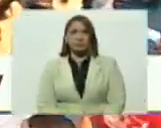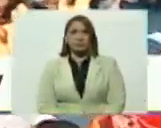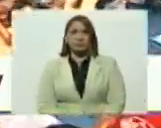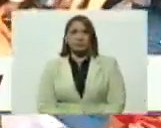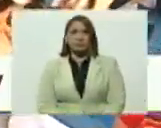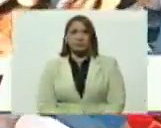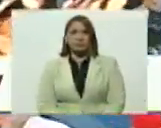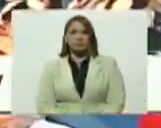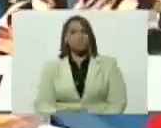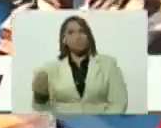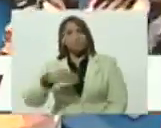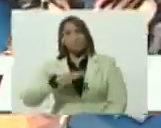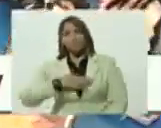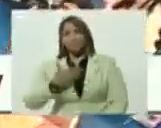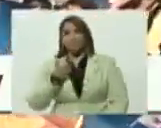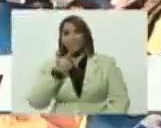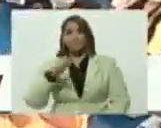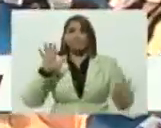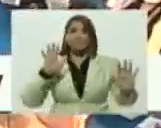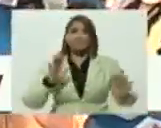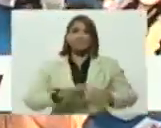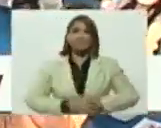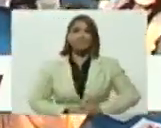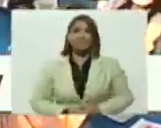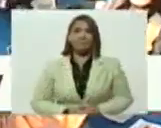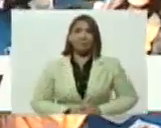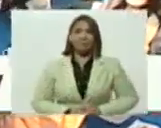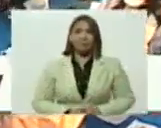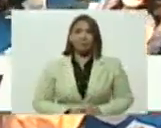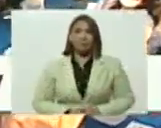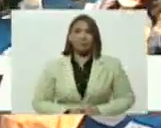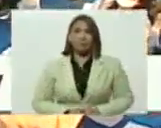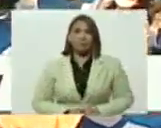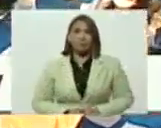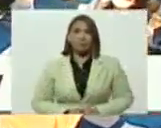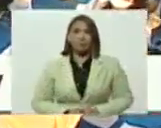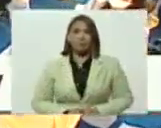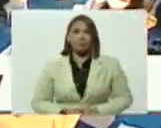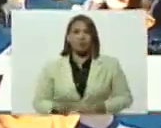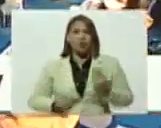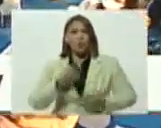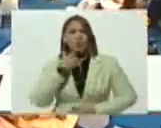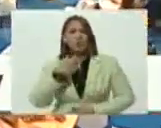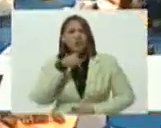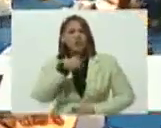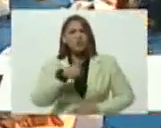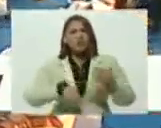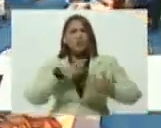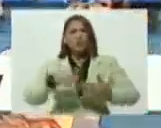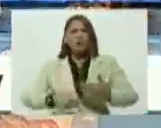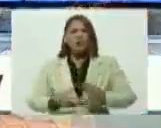¿Qué más podemos decir, pues? ¿Ah? ¿Cómo es que dice esto en programa, Diosdado?